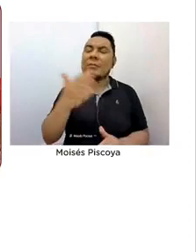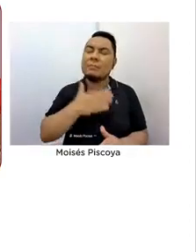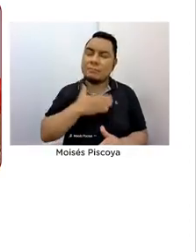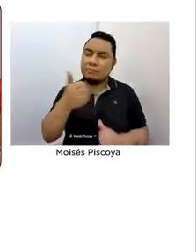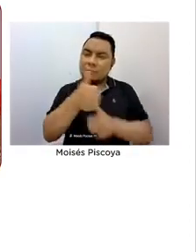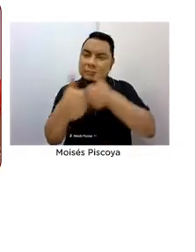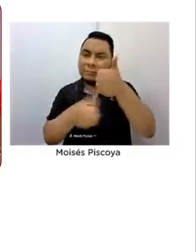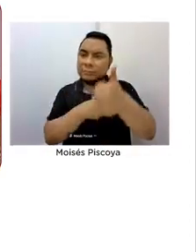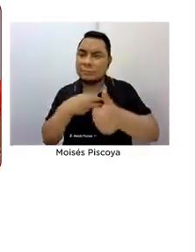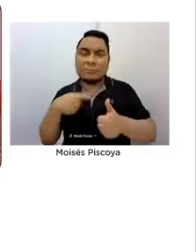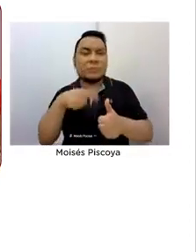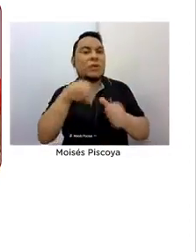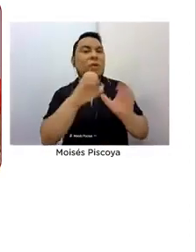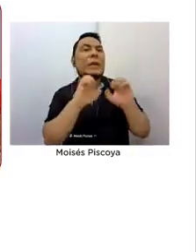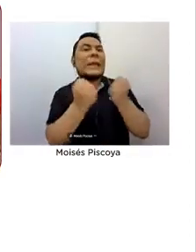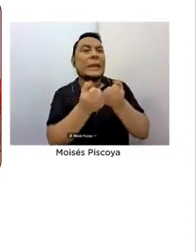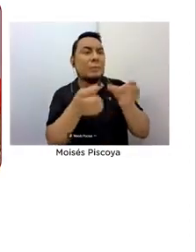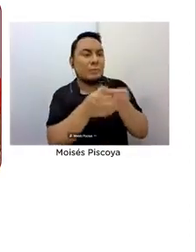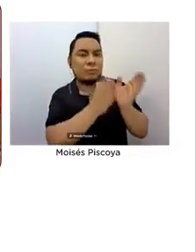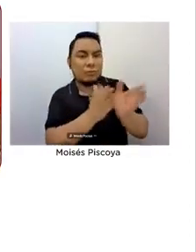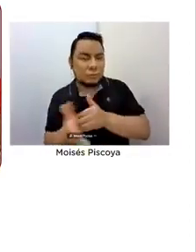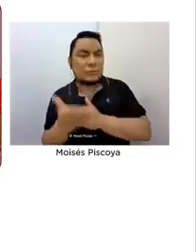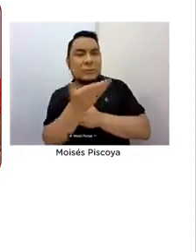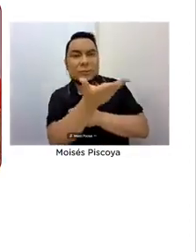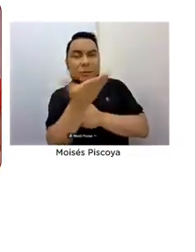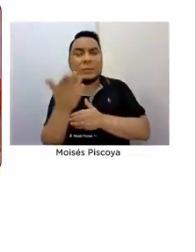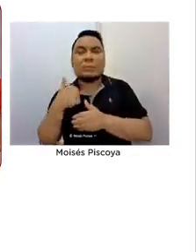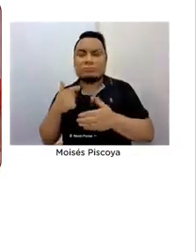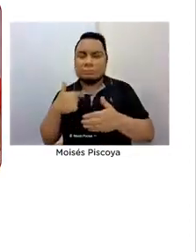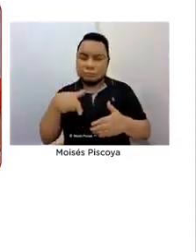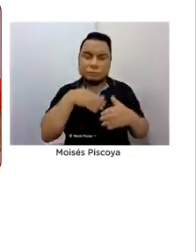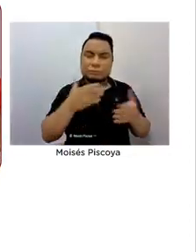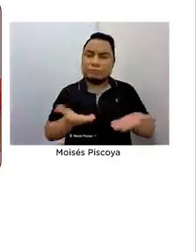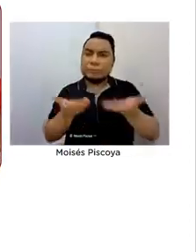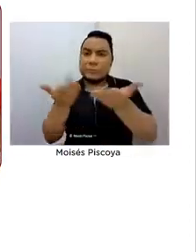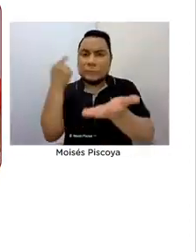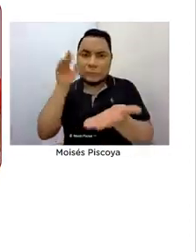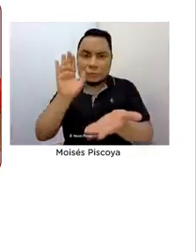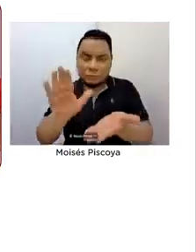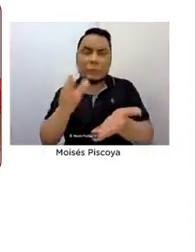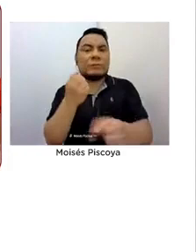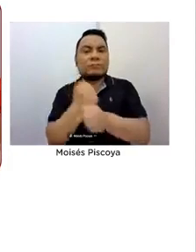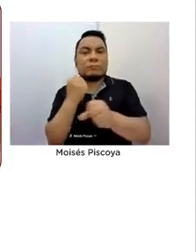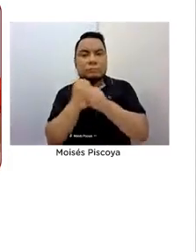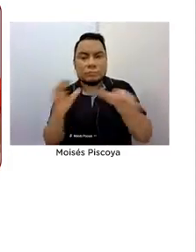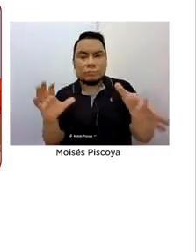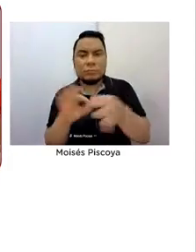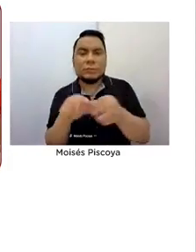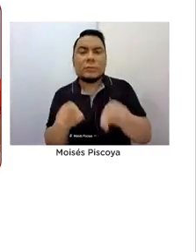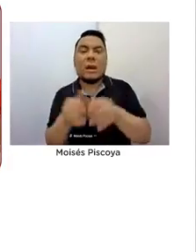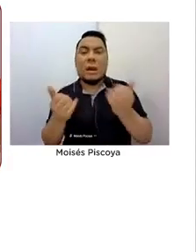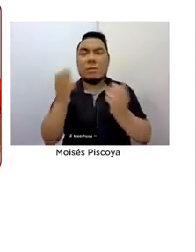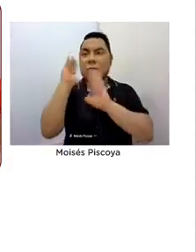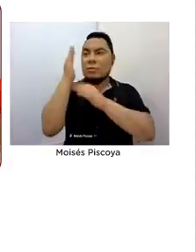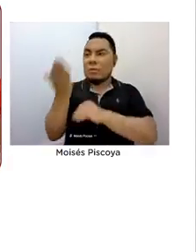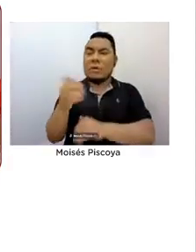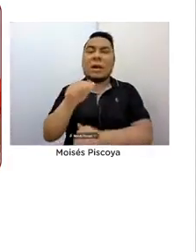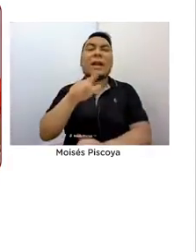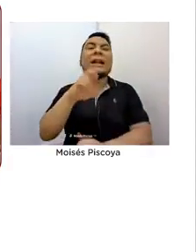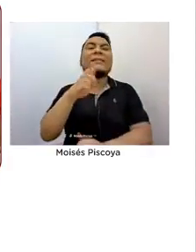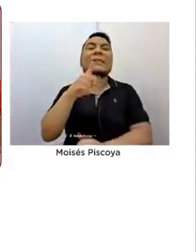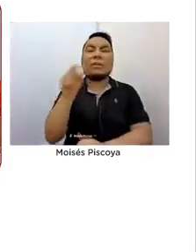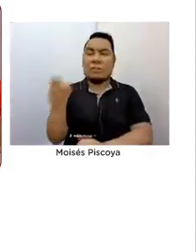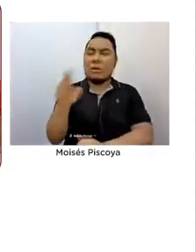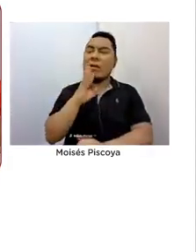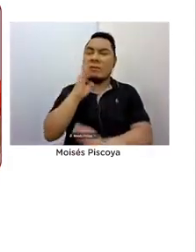estimado equipo que ha venido coordinando esto y ponernos a disposición total para ello. Y ahora a través de la exposición que le va a hacer Alberto, van a